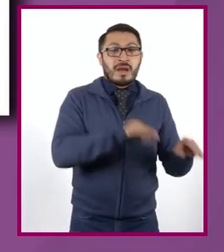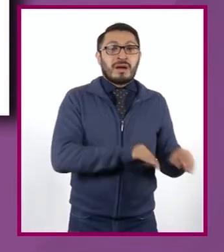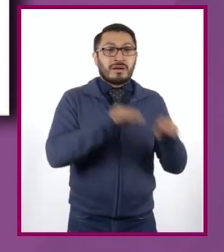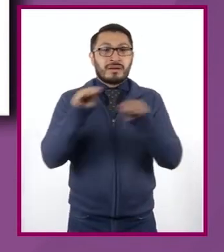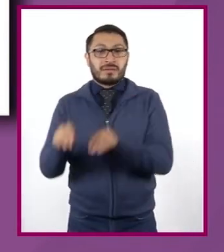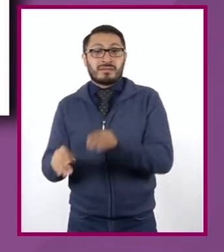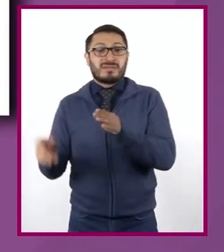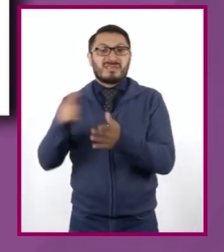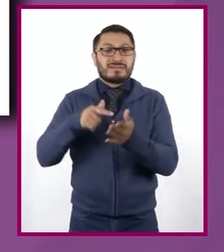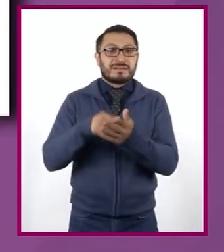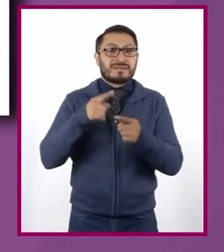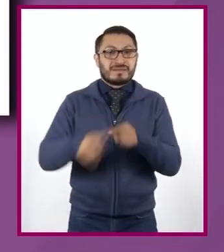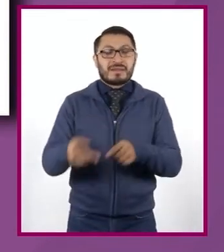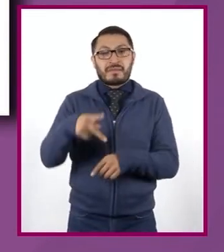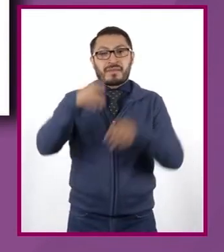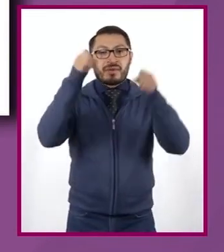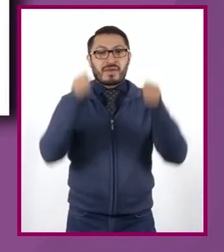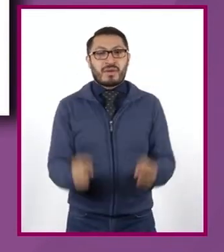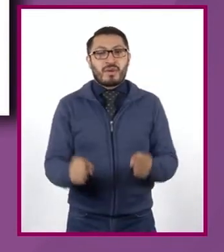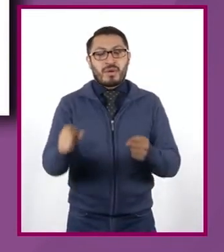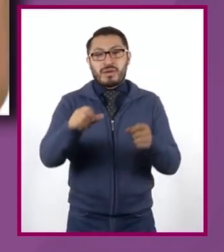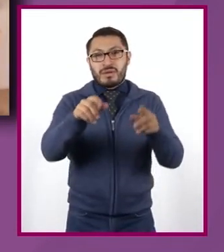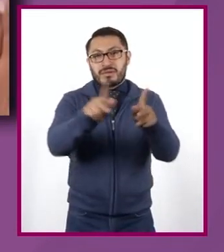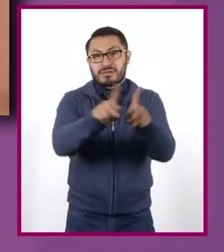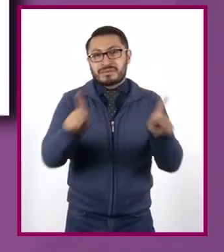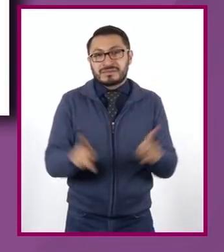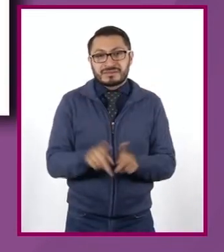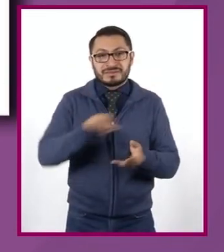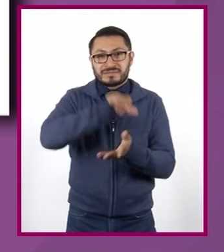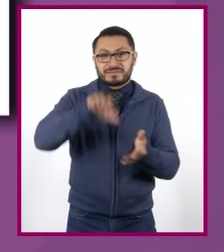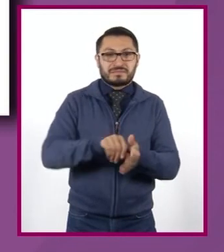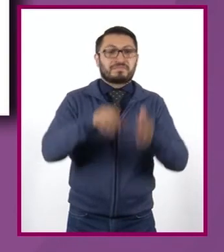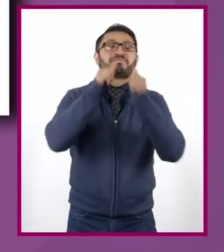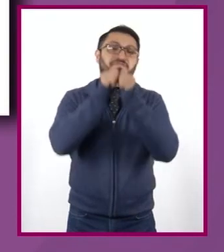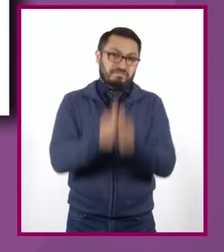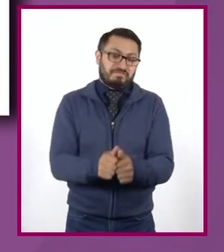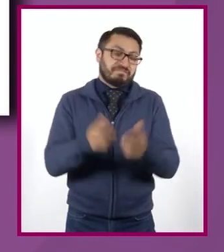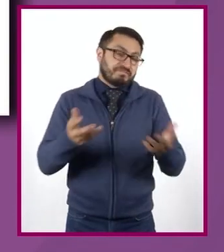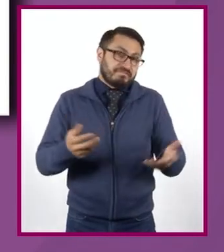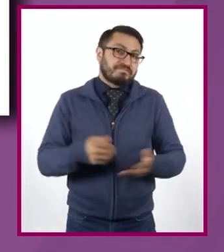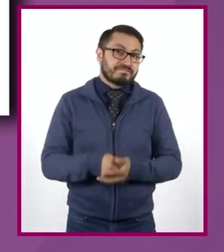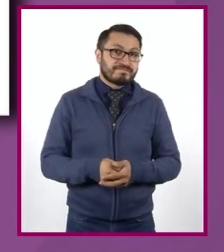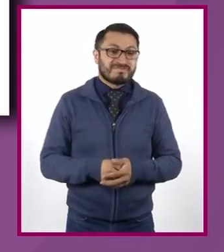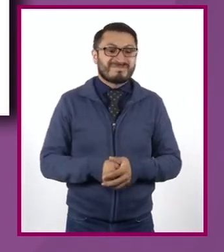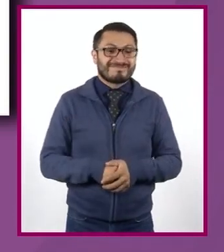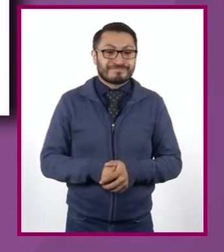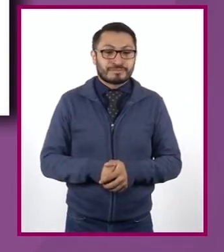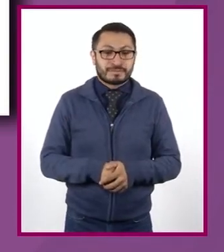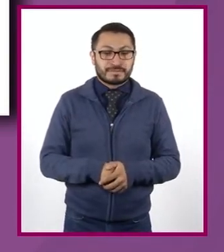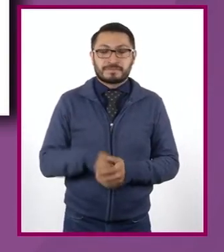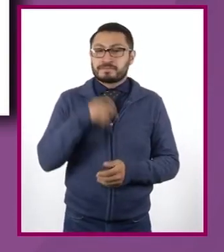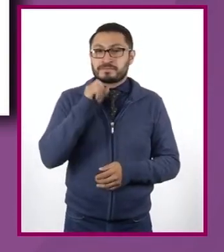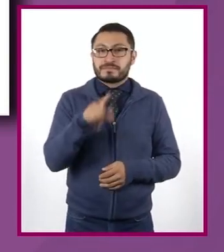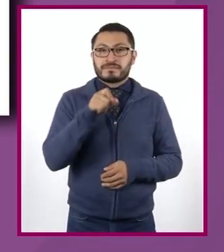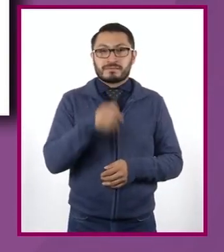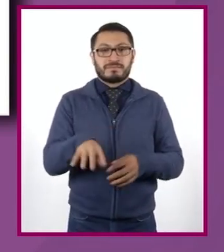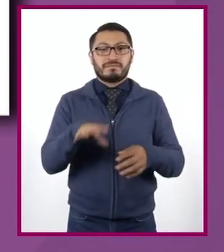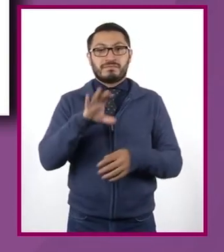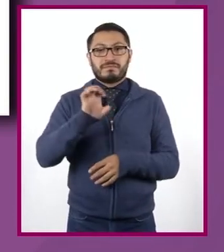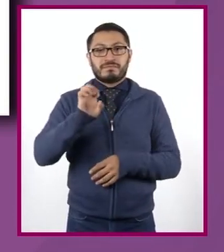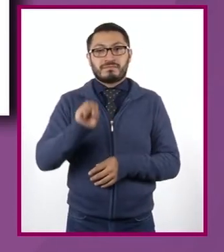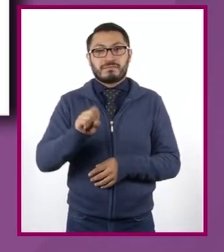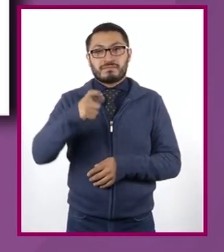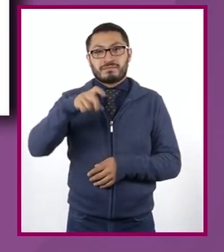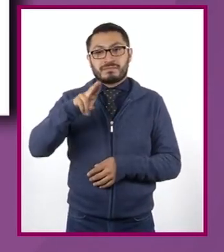pero seguro, la plaza central no, esa se queda ahí. Lo mismo pasa con los esquemas de la